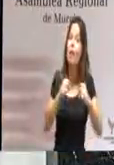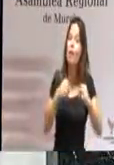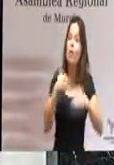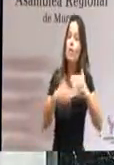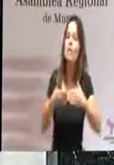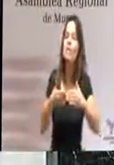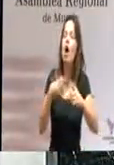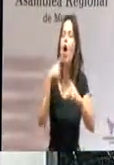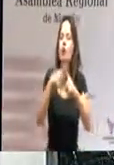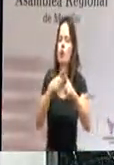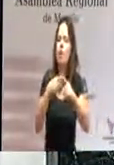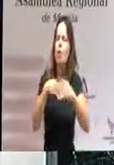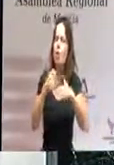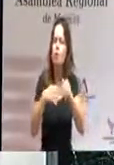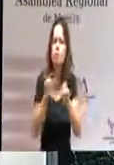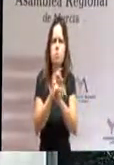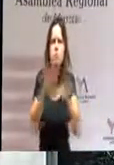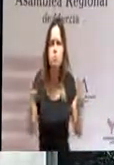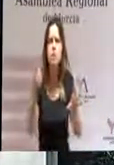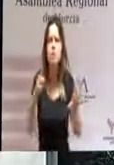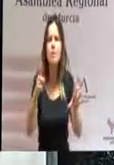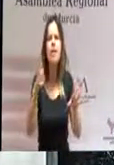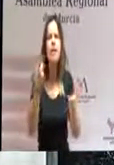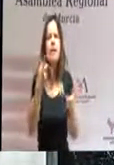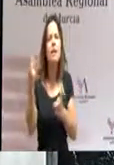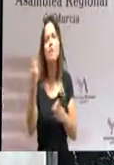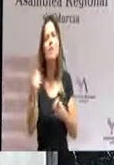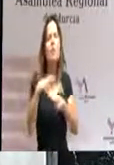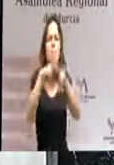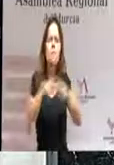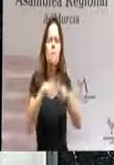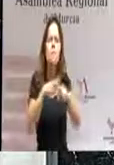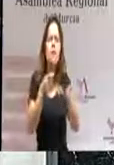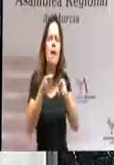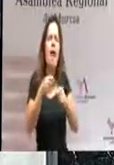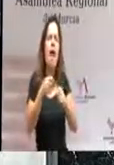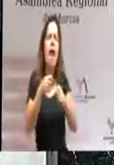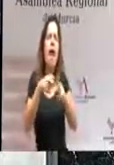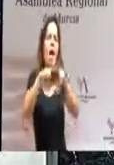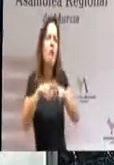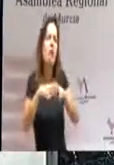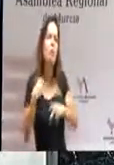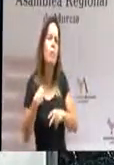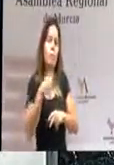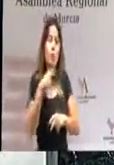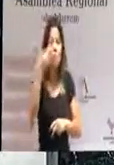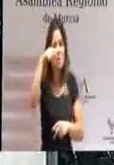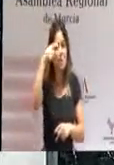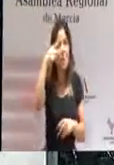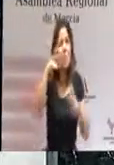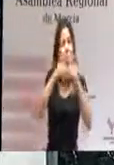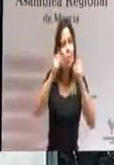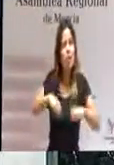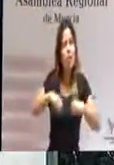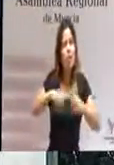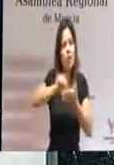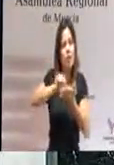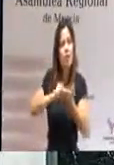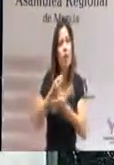y procedimientos claros y la monitorización y evaluación del mismo. ¿Sabe cuántos pactos hemos firmado en esta comunidad autónoma? ¿O ha firmado el Gobierno